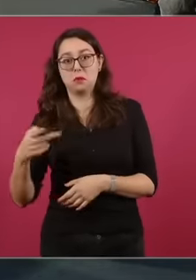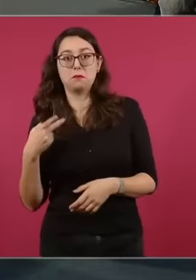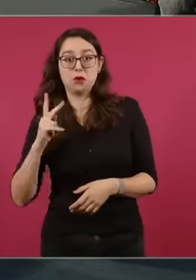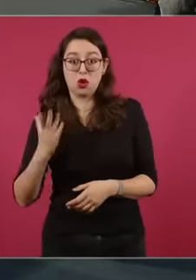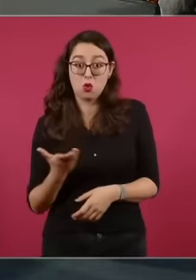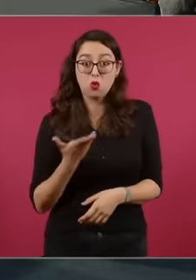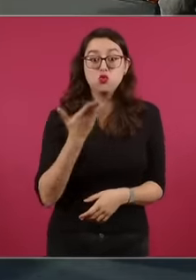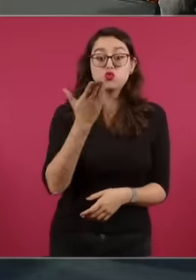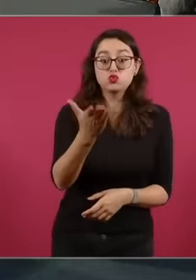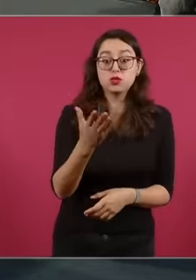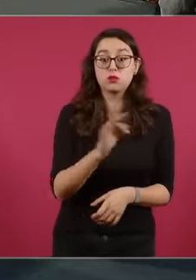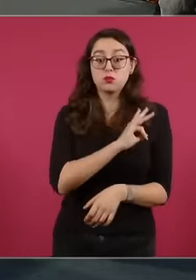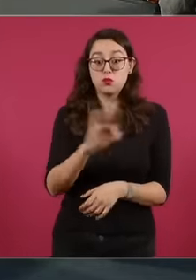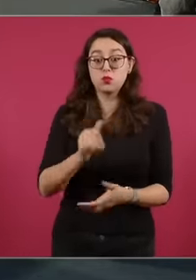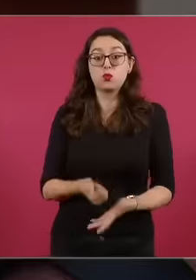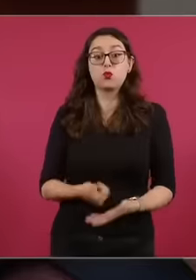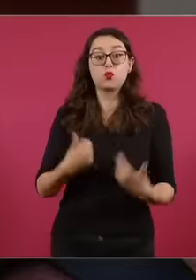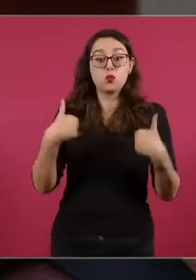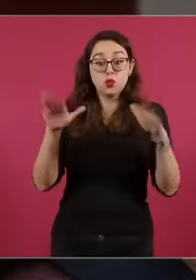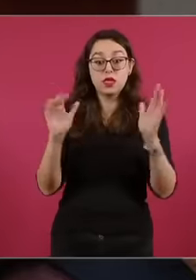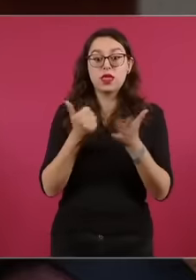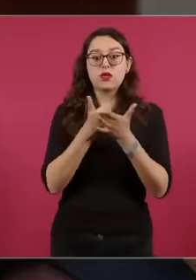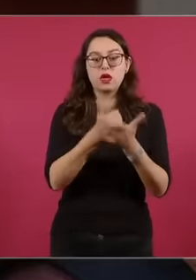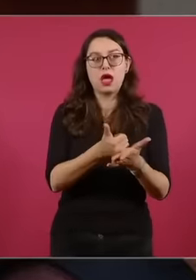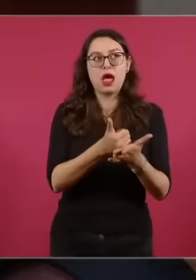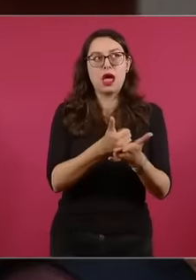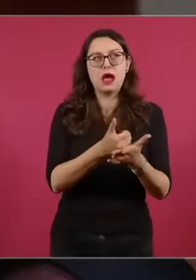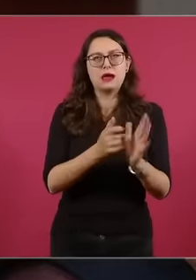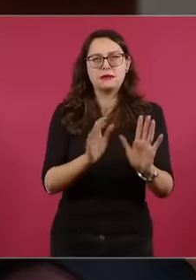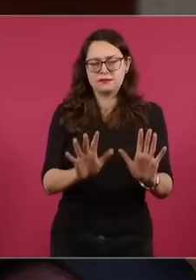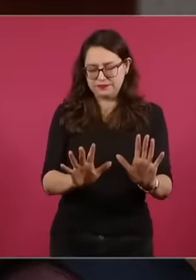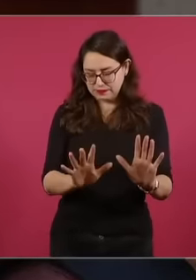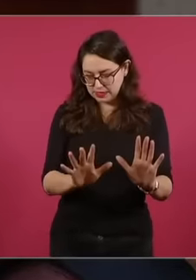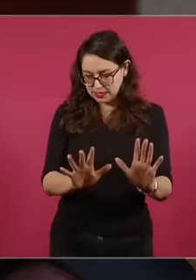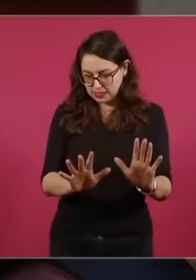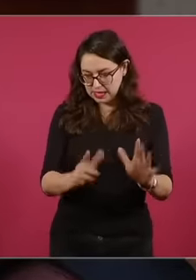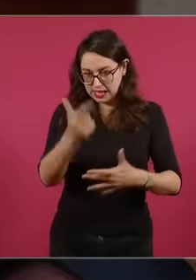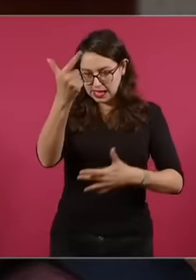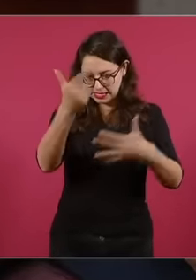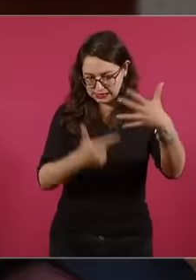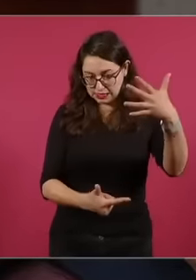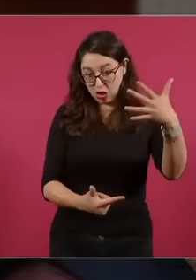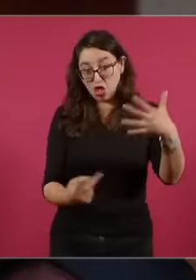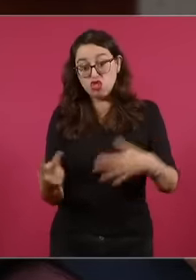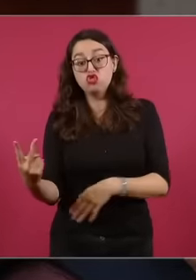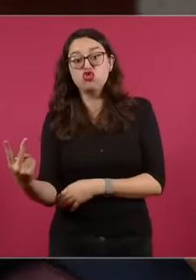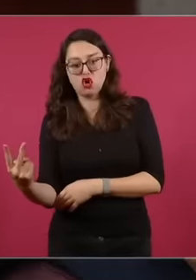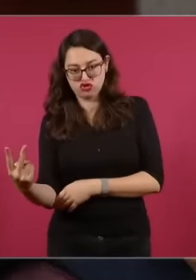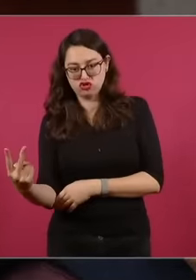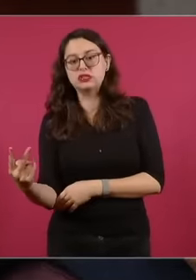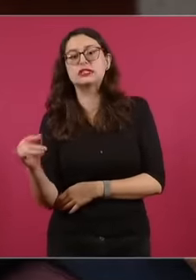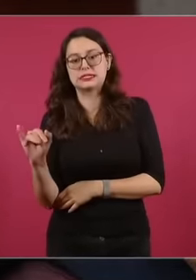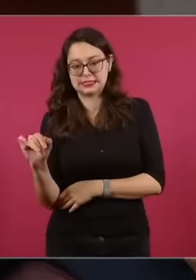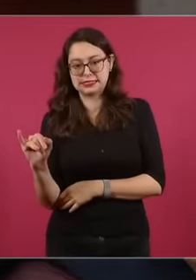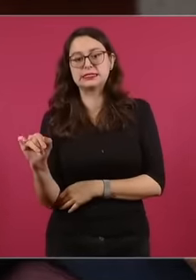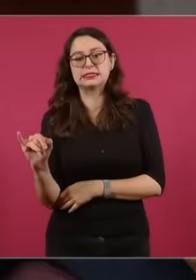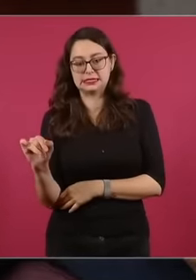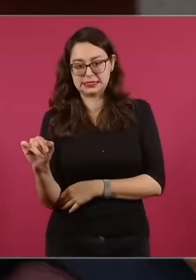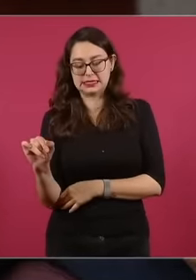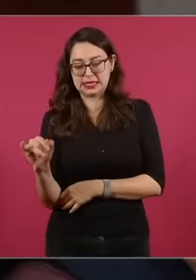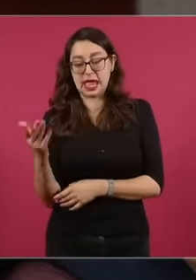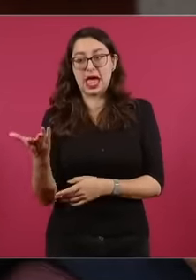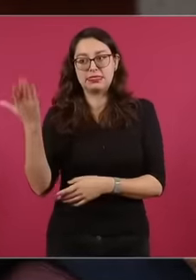si hay dos trabajadores a los que les dijo que sí. De hecho, aquí le comentaron uno, el de Rivera, que le habían dicho que no